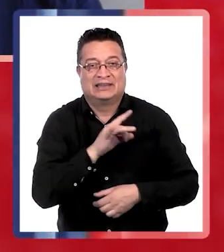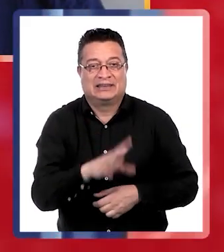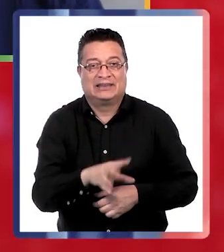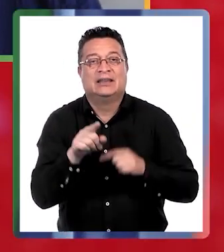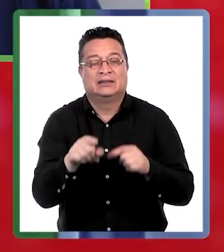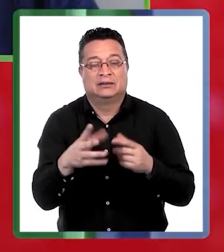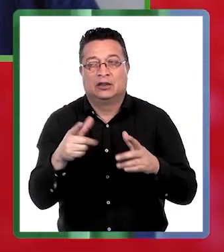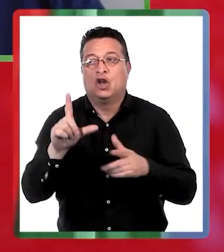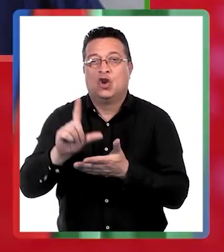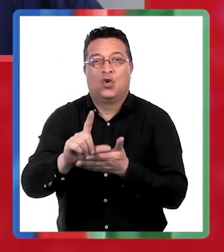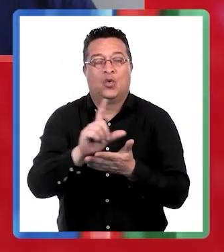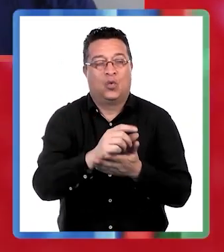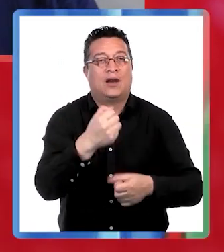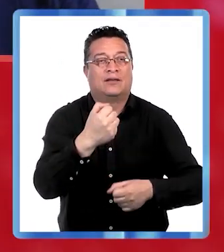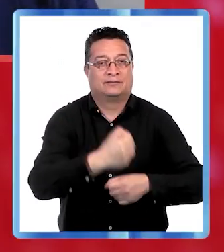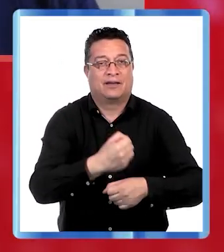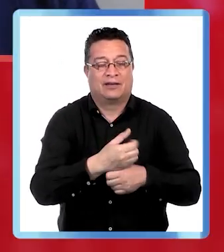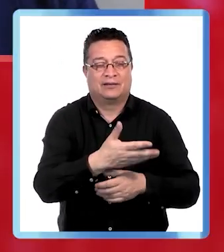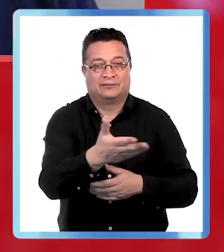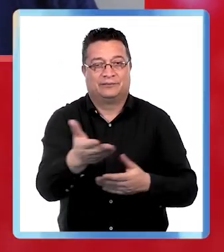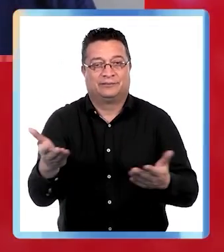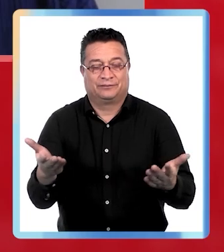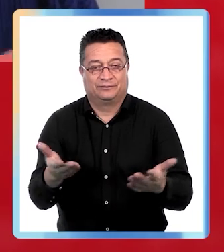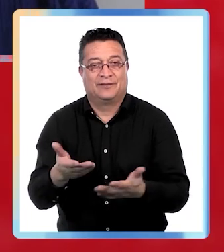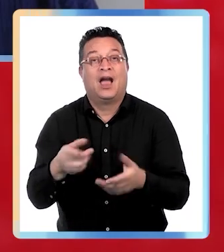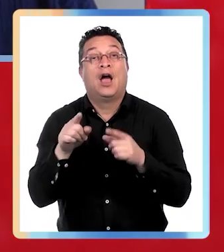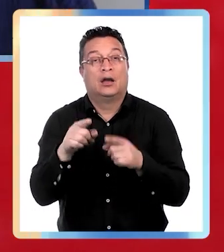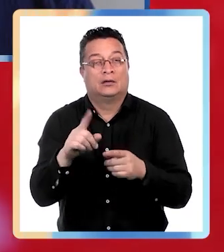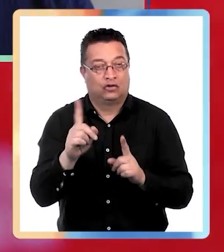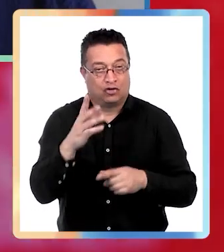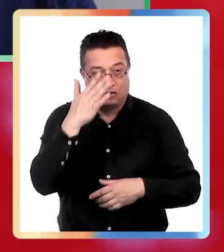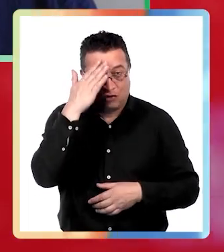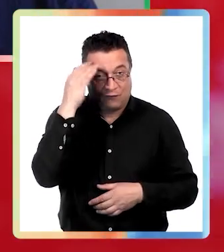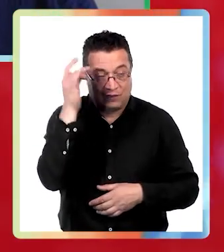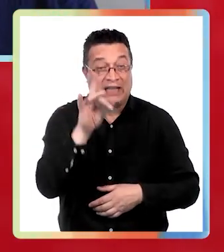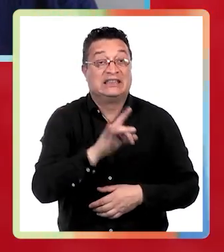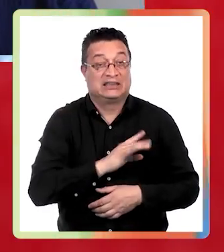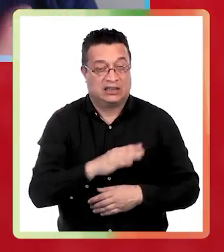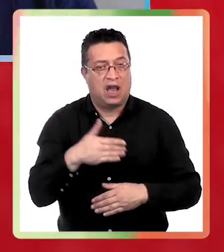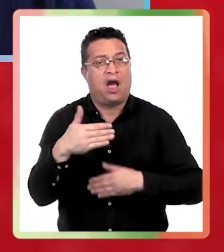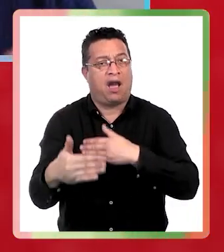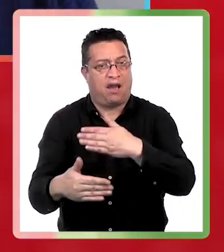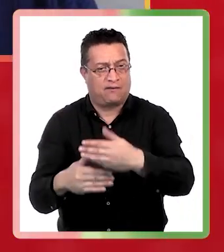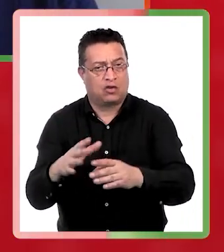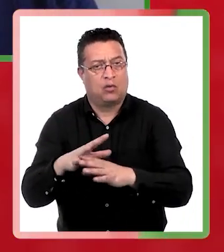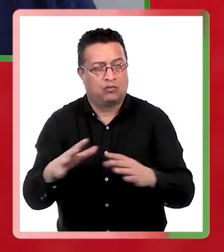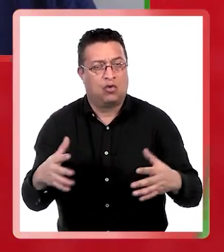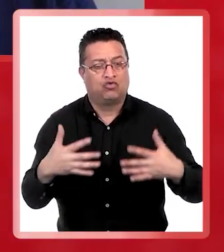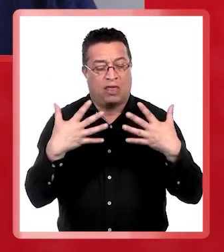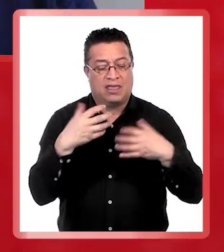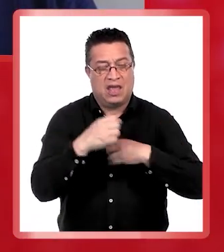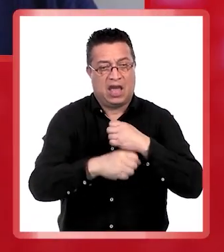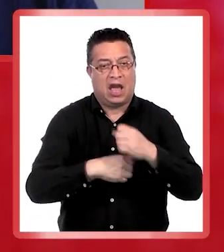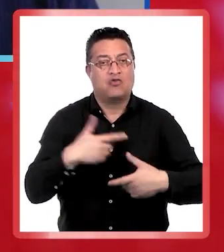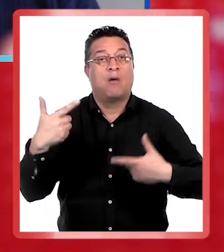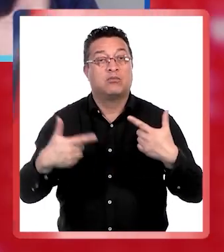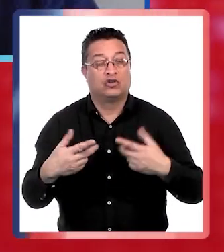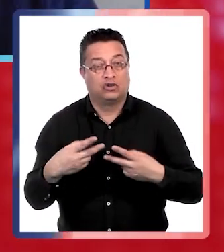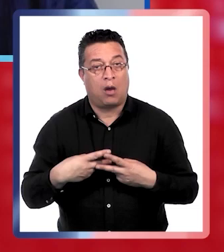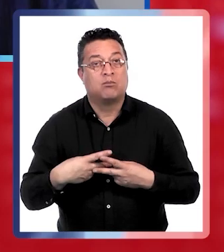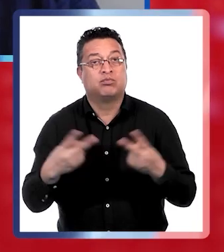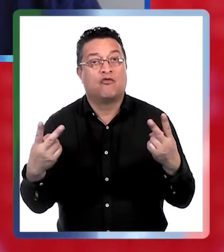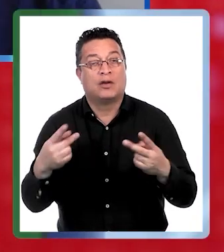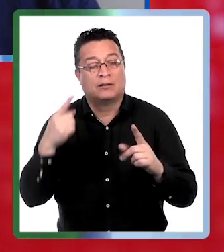trabajadora en Chile respecto a su espacio laboral. Porque no olvidemos que nuestro país ha avanzado bastante en la última década en